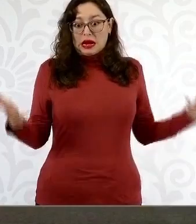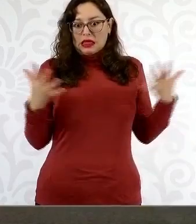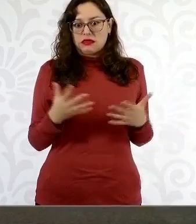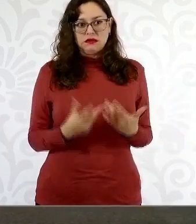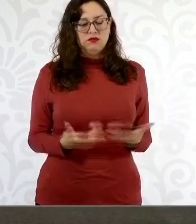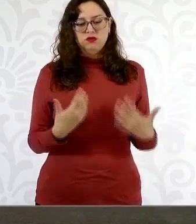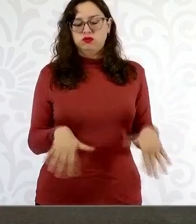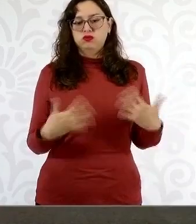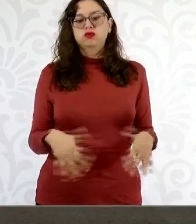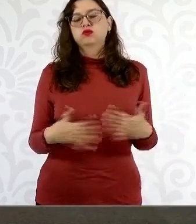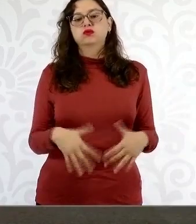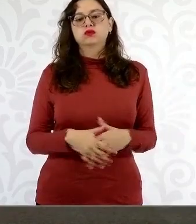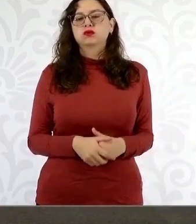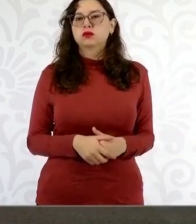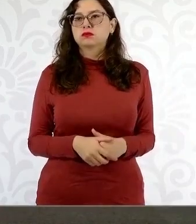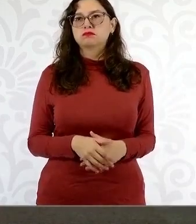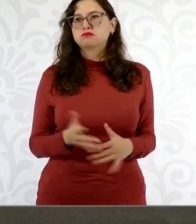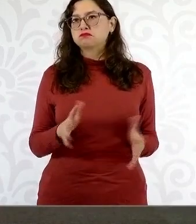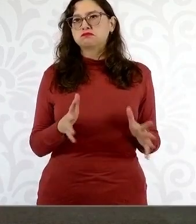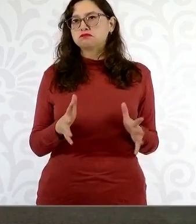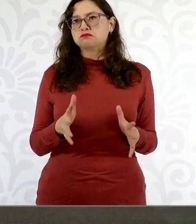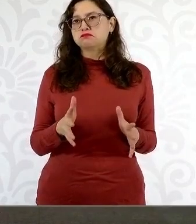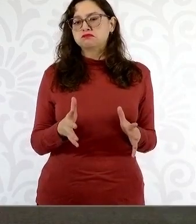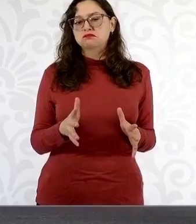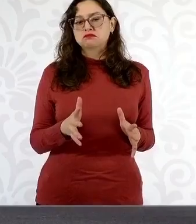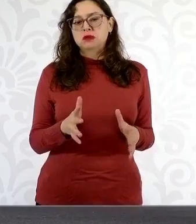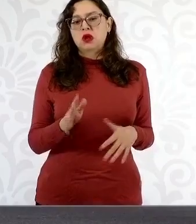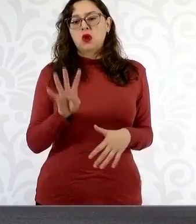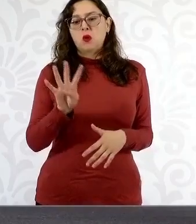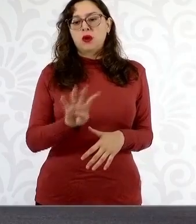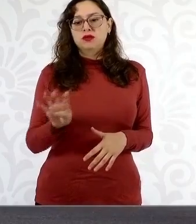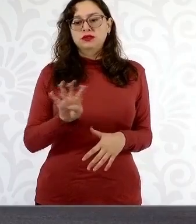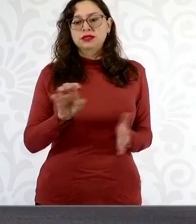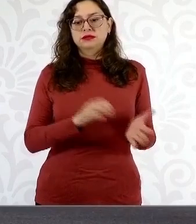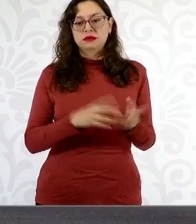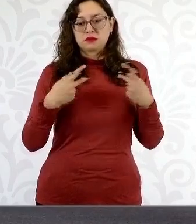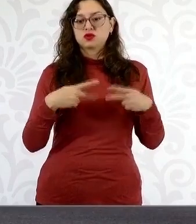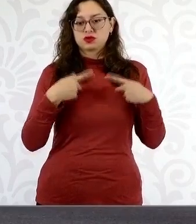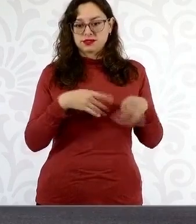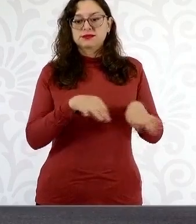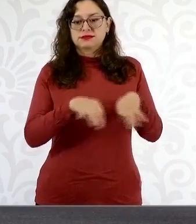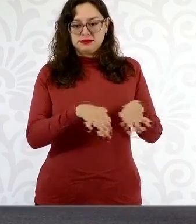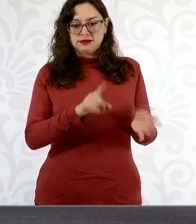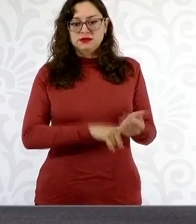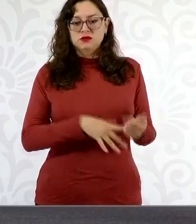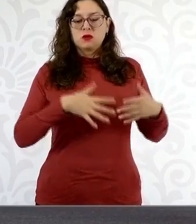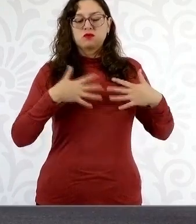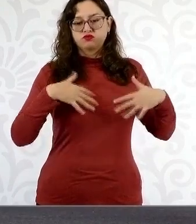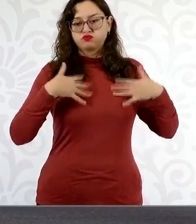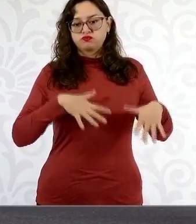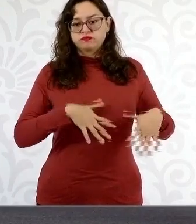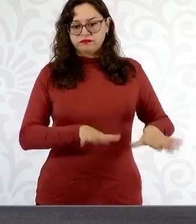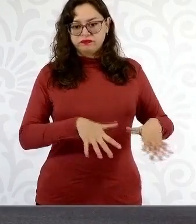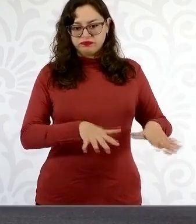empleos. Son prácticamente alrededor de 400,000 empleos. Entonces, esa es